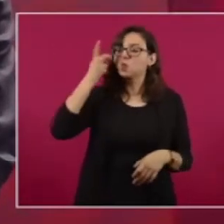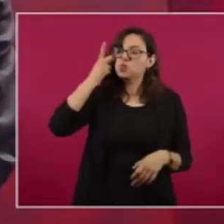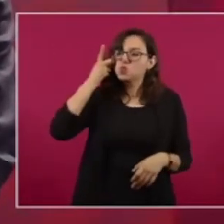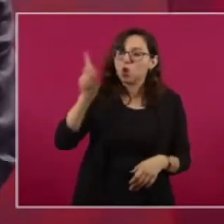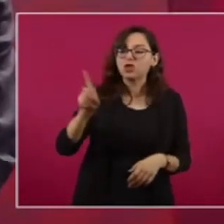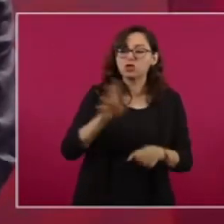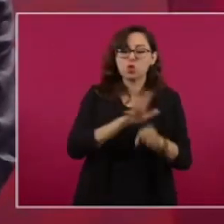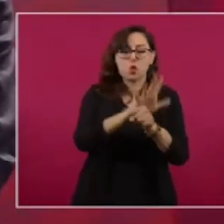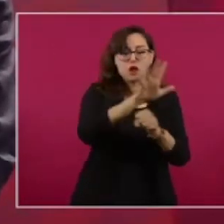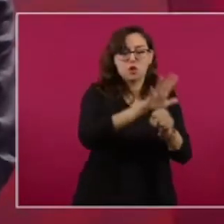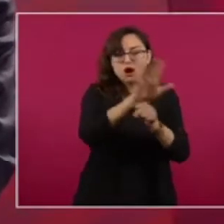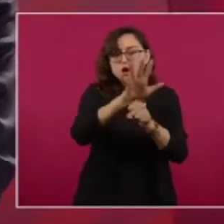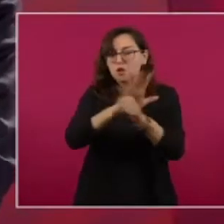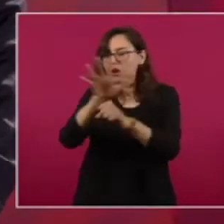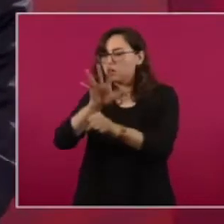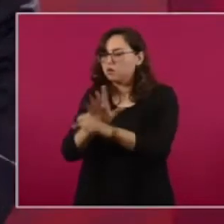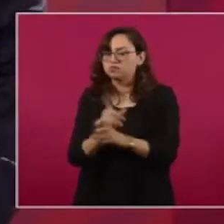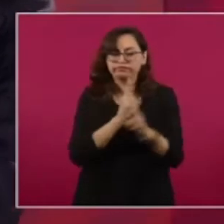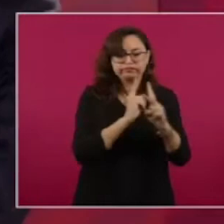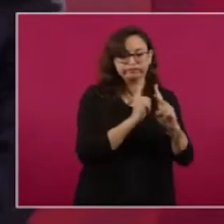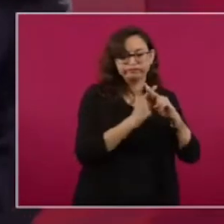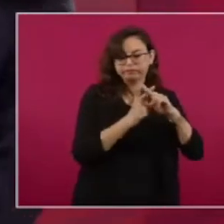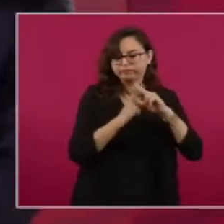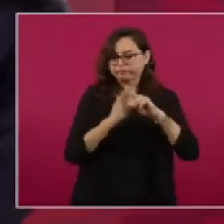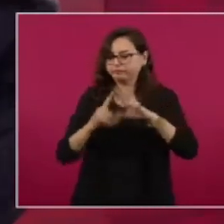federales, de